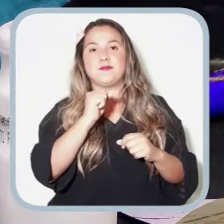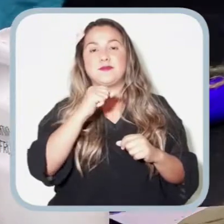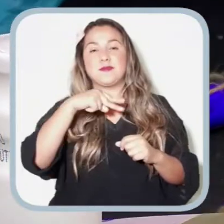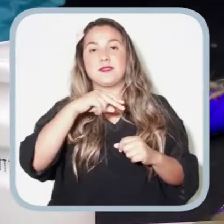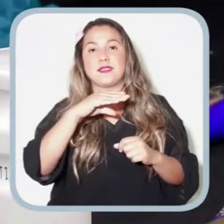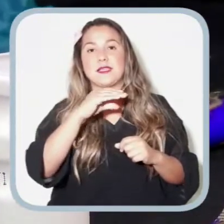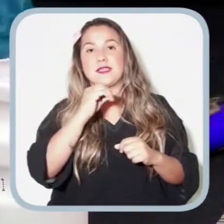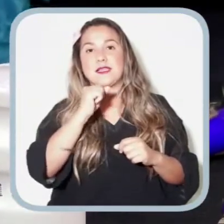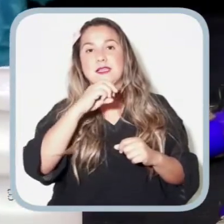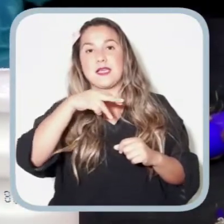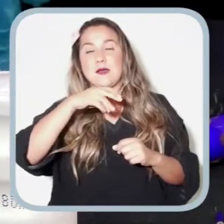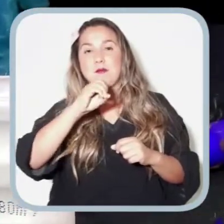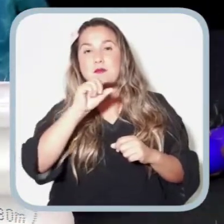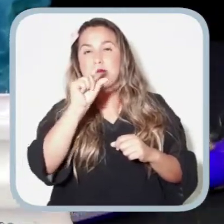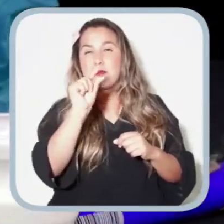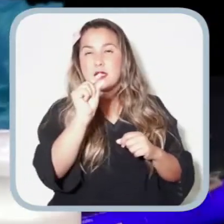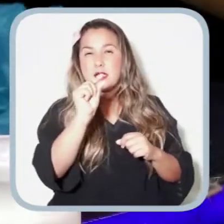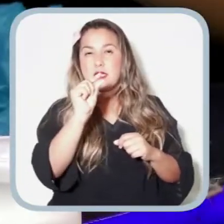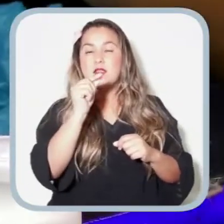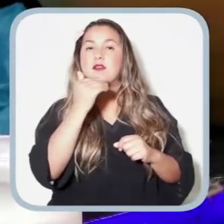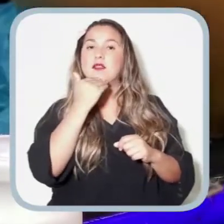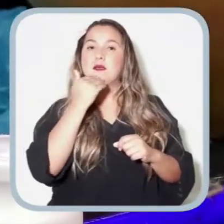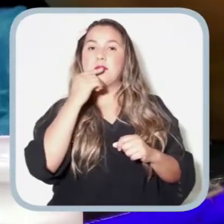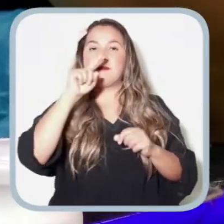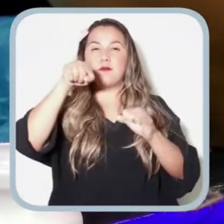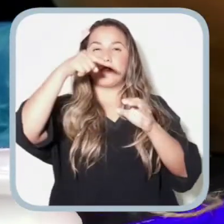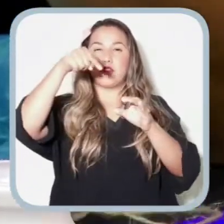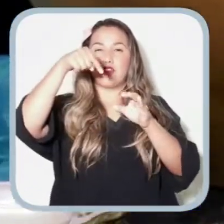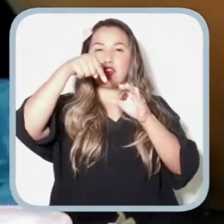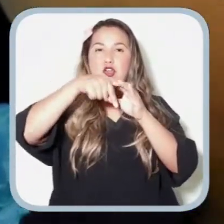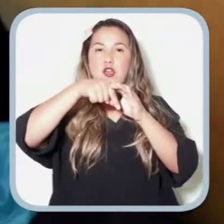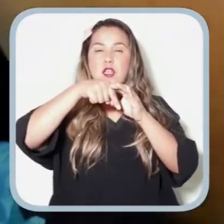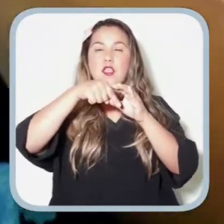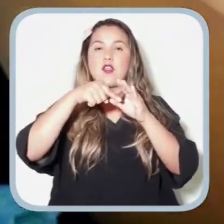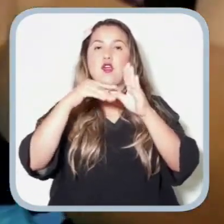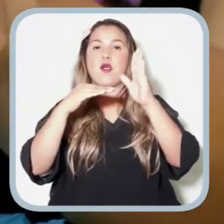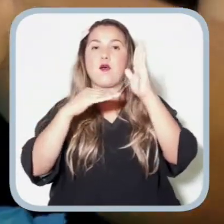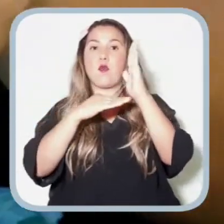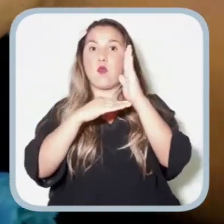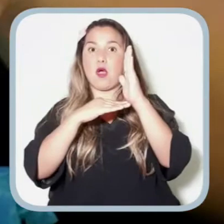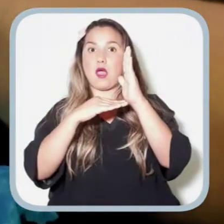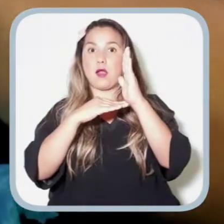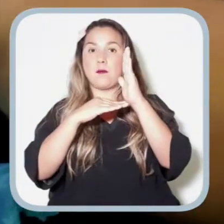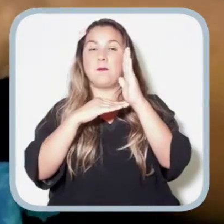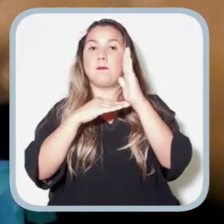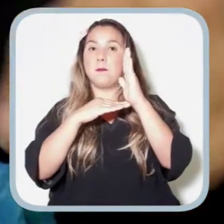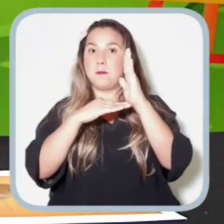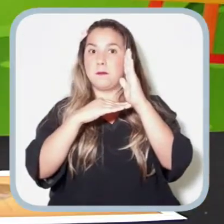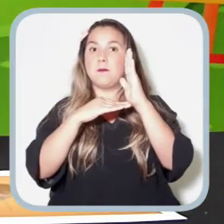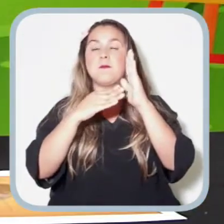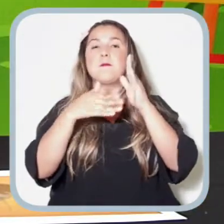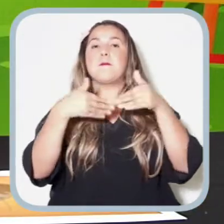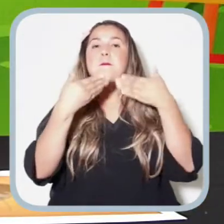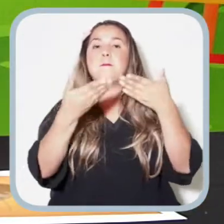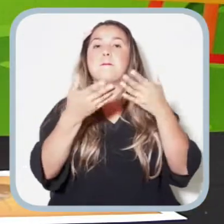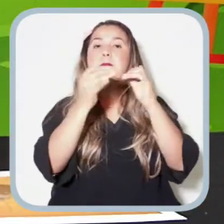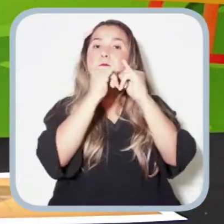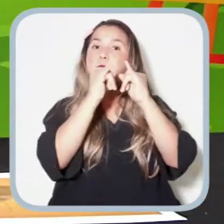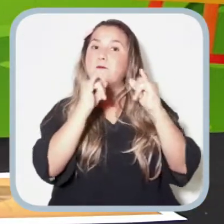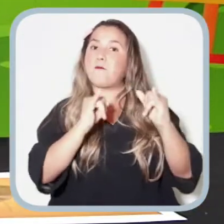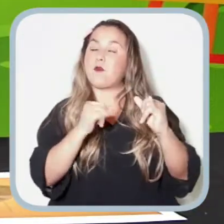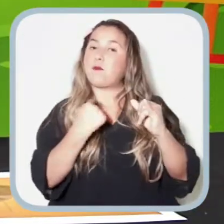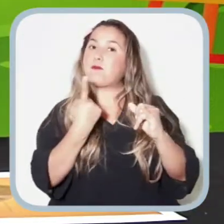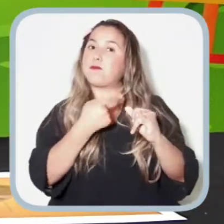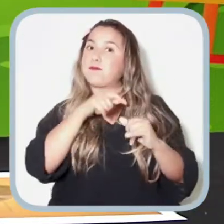y estos tornillos se llaman tornillo escuadra que nos va a servir también para dar la forma a nuestro cóndor